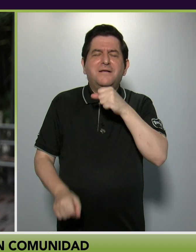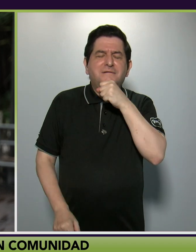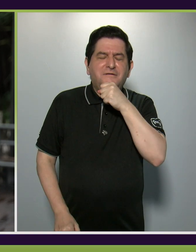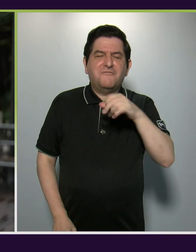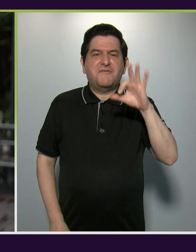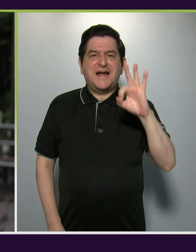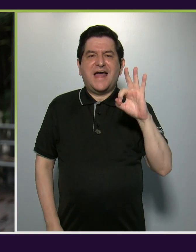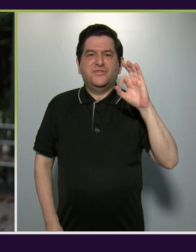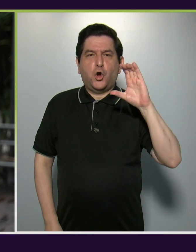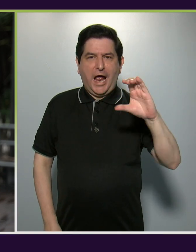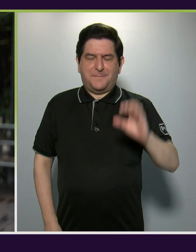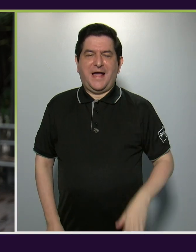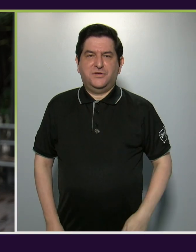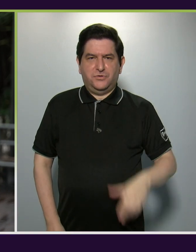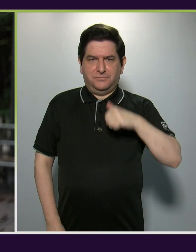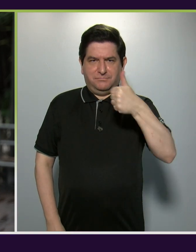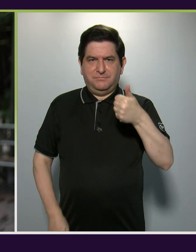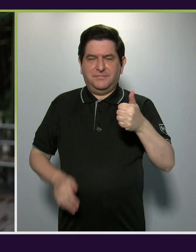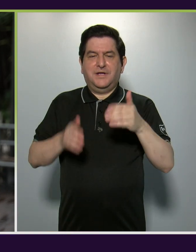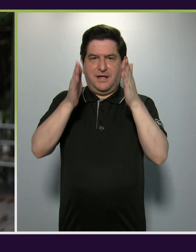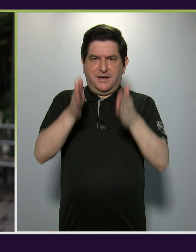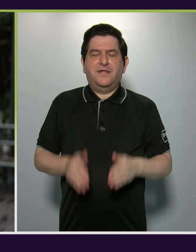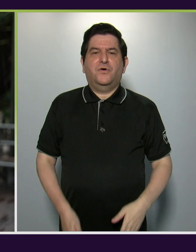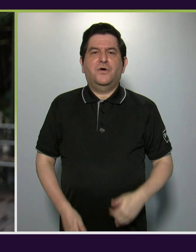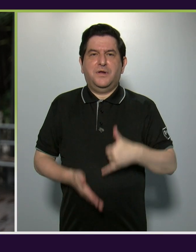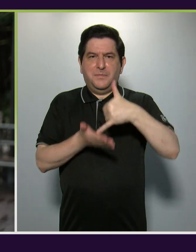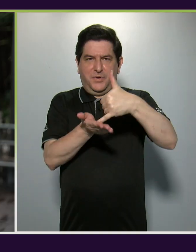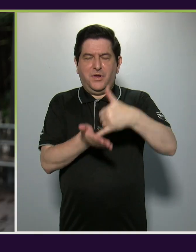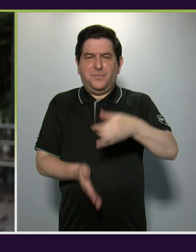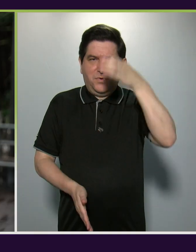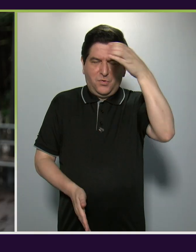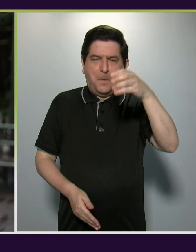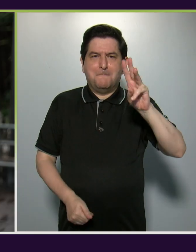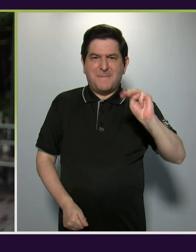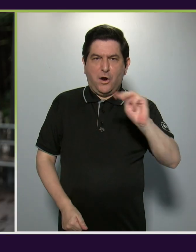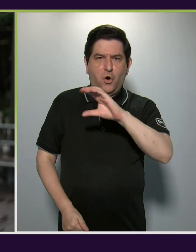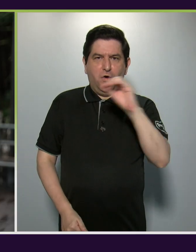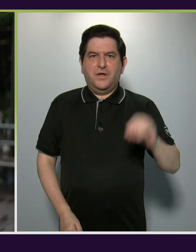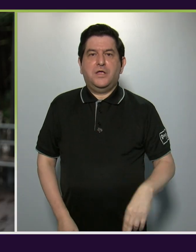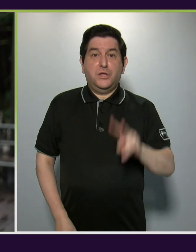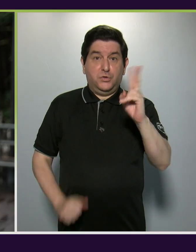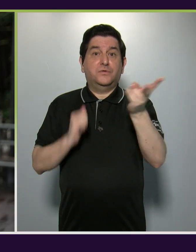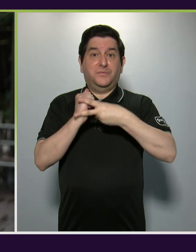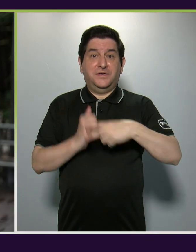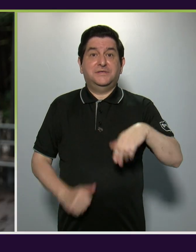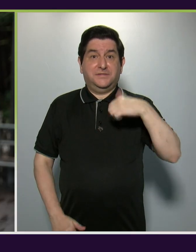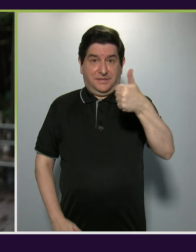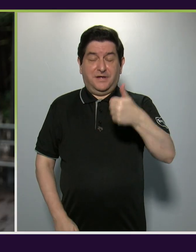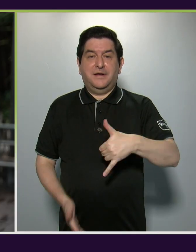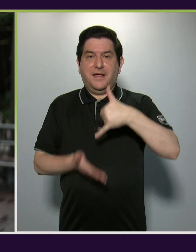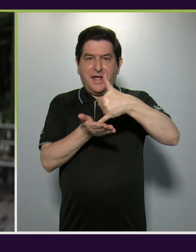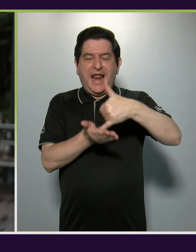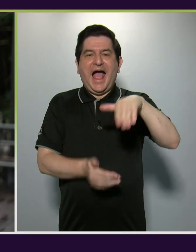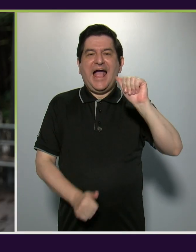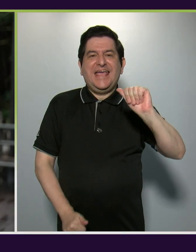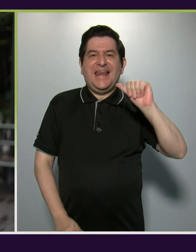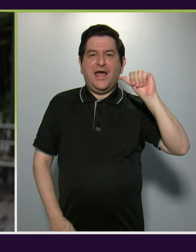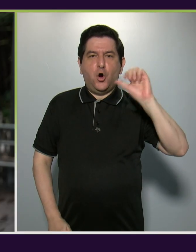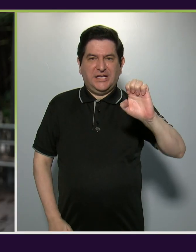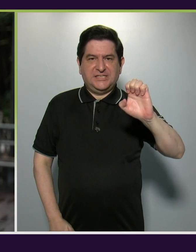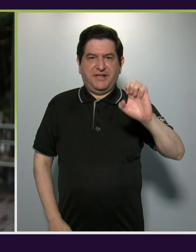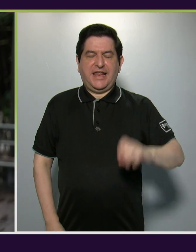Fernando Carballo, ganador del Premio Nacional de Cultura Magón y también ganador en 2 ocasiones del Premio Aquileo